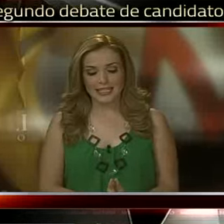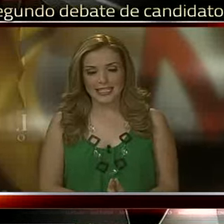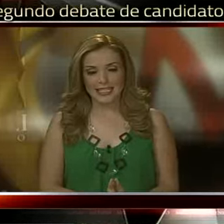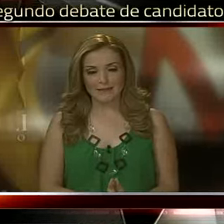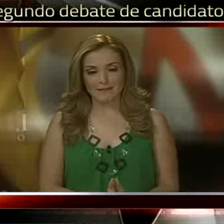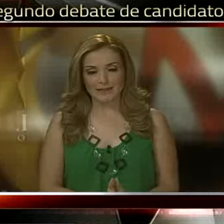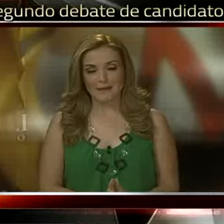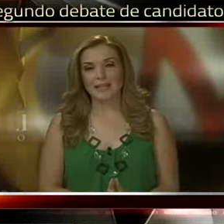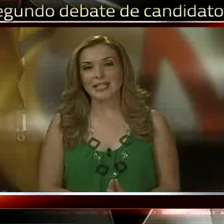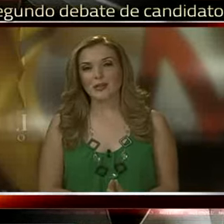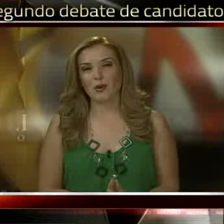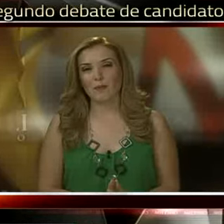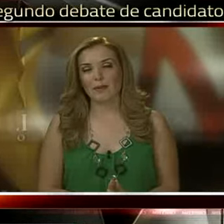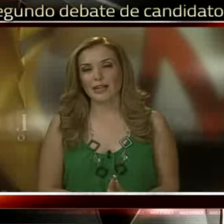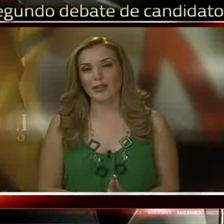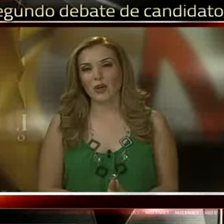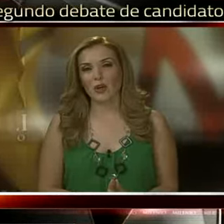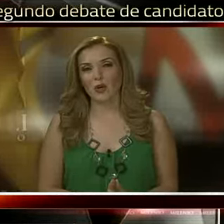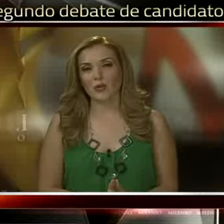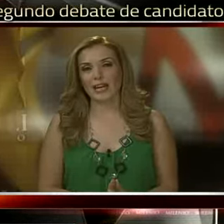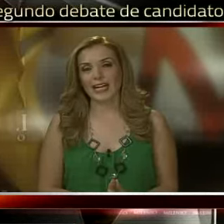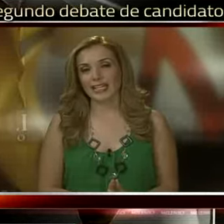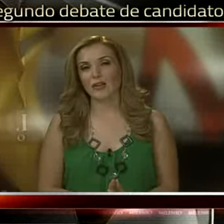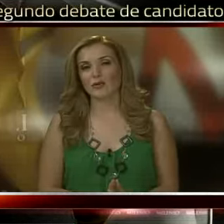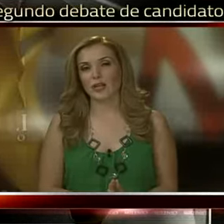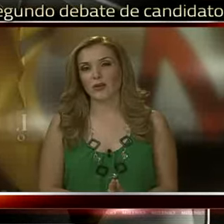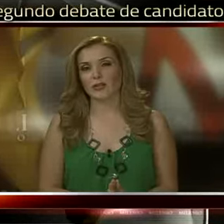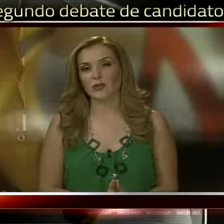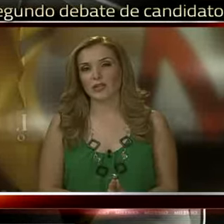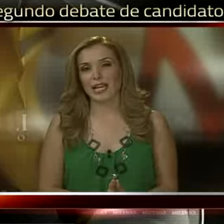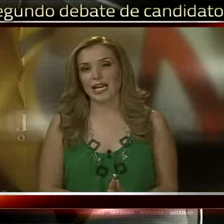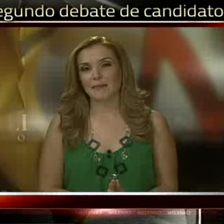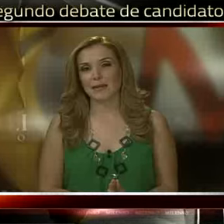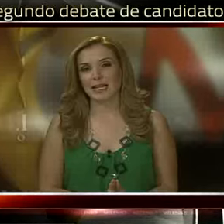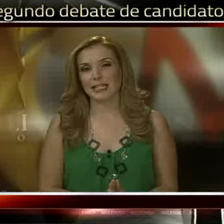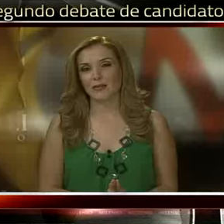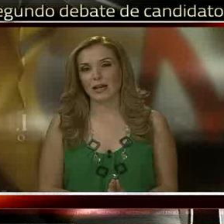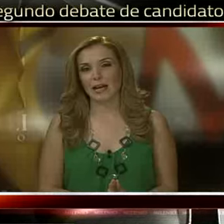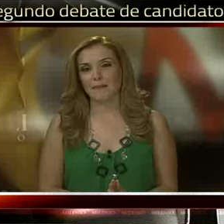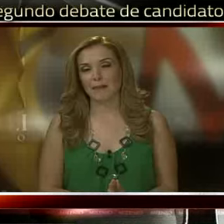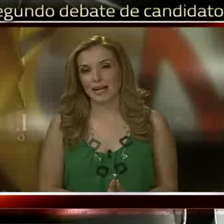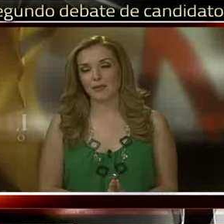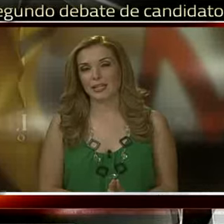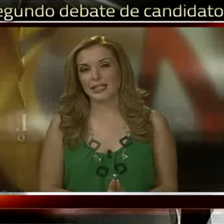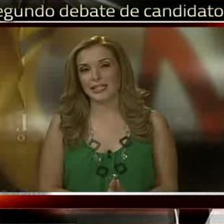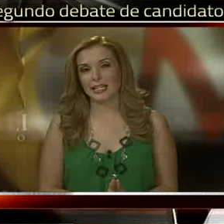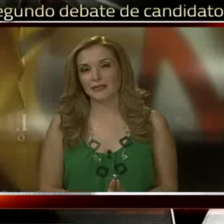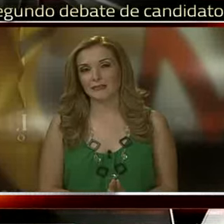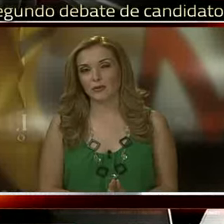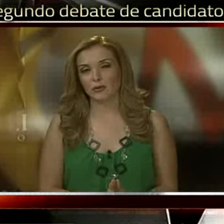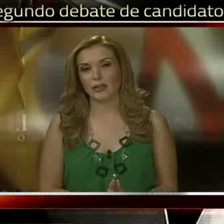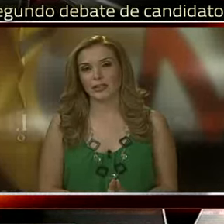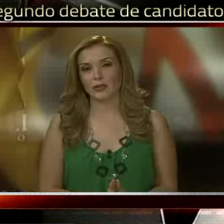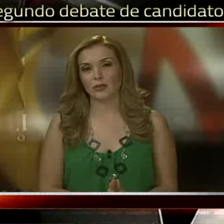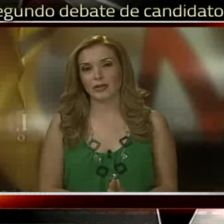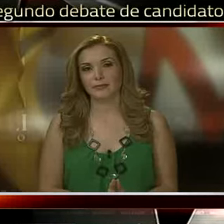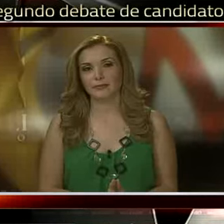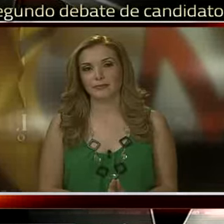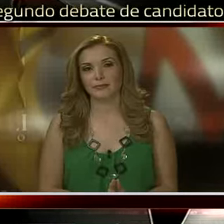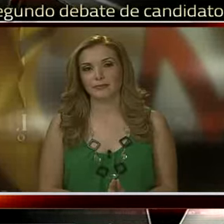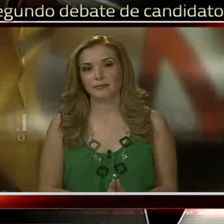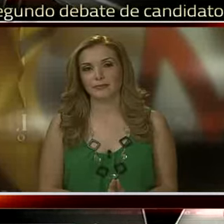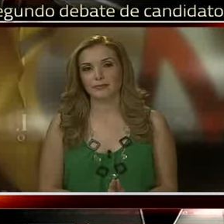Isabel, que México perdió una gran luchadora social para ganar una mala política con su